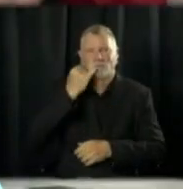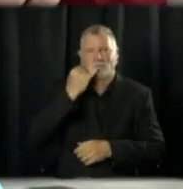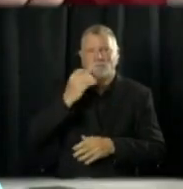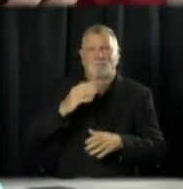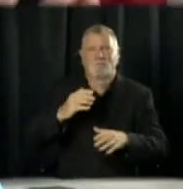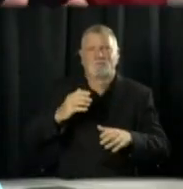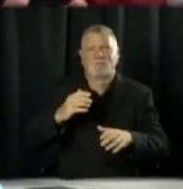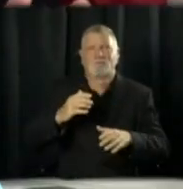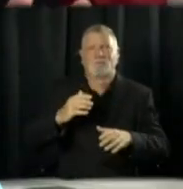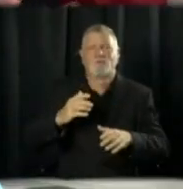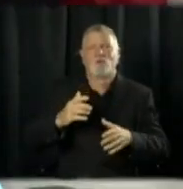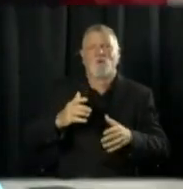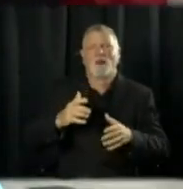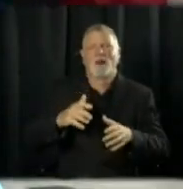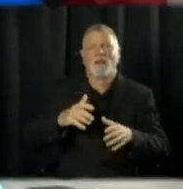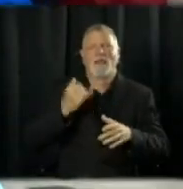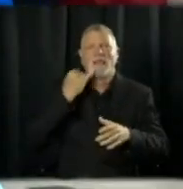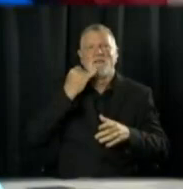mostrar es si